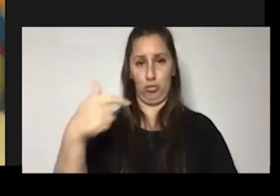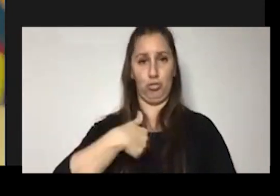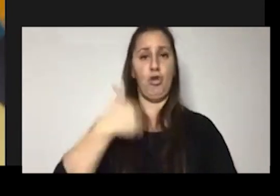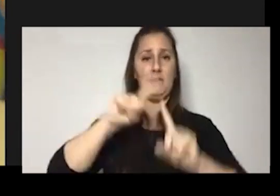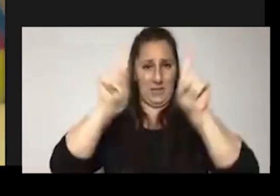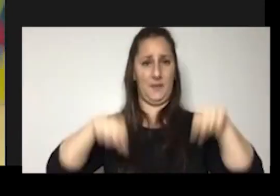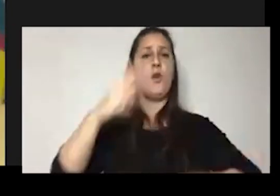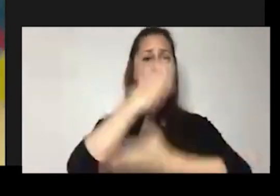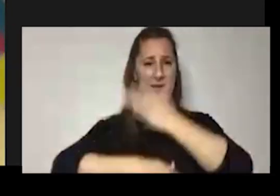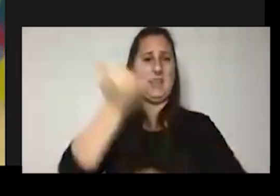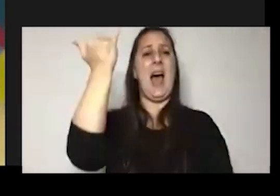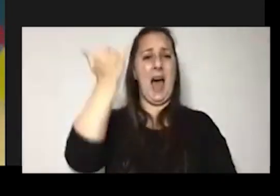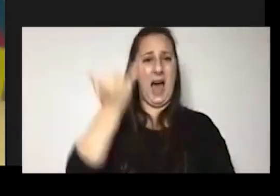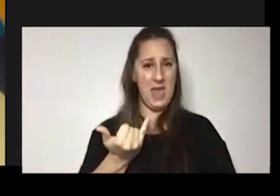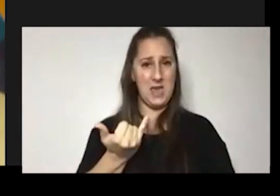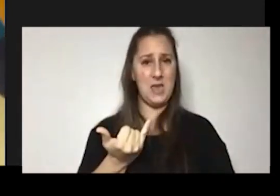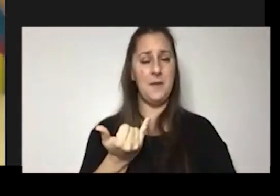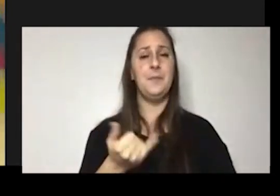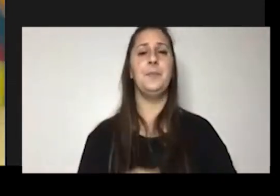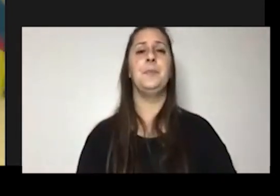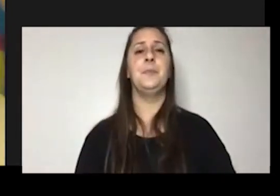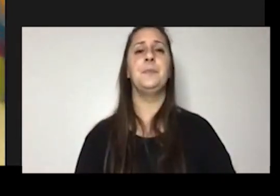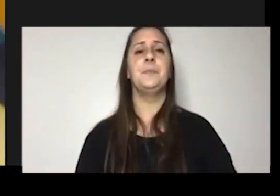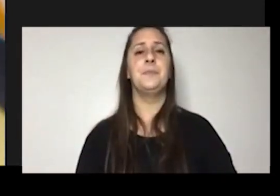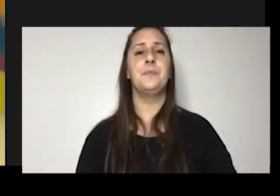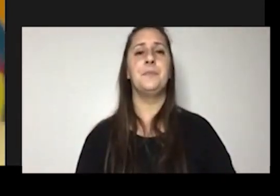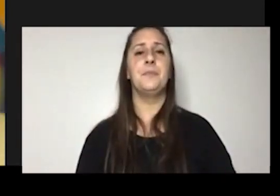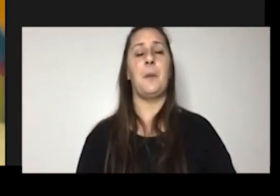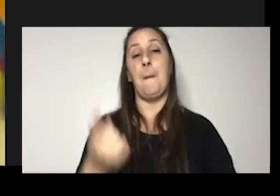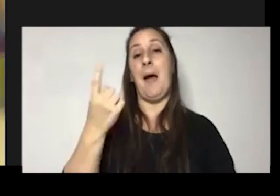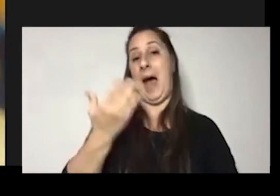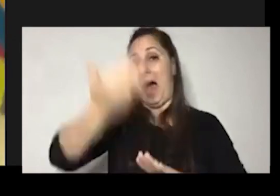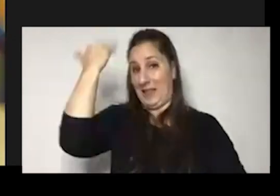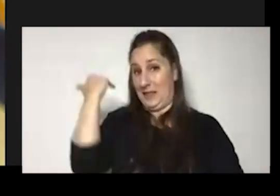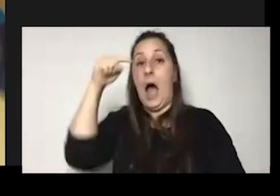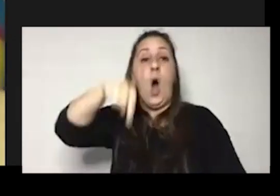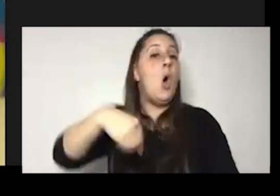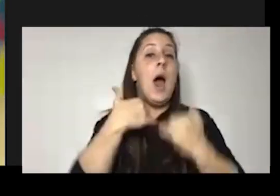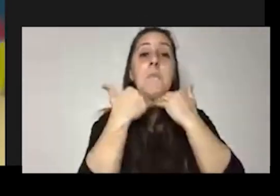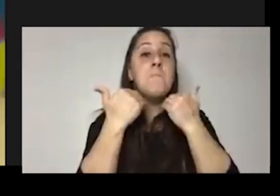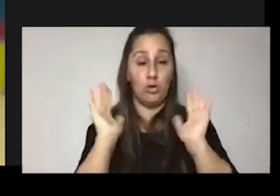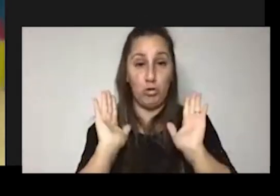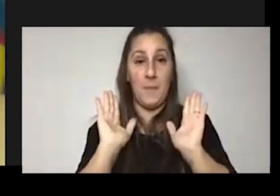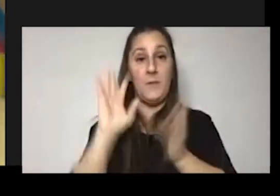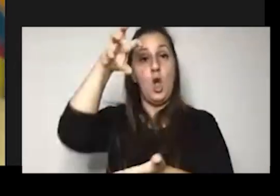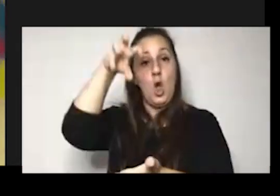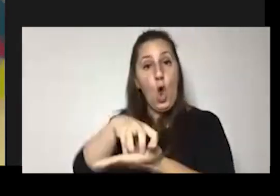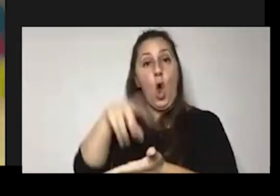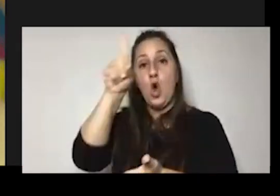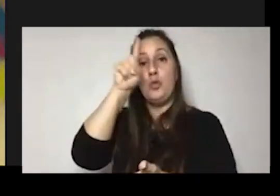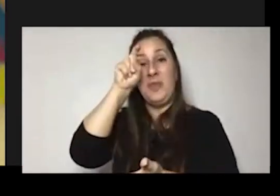discapacidad, pero antes, no sé ahora, el hospital tenía que dar, o sea,